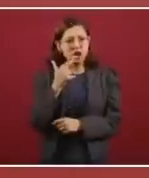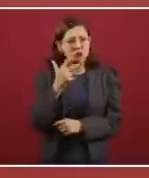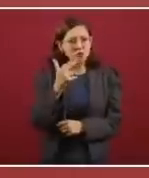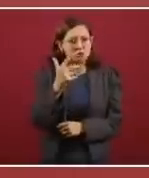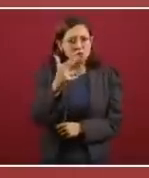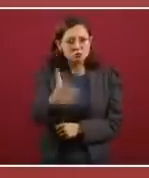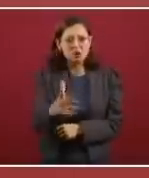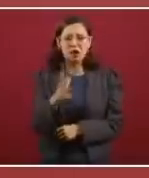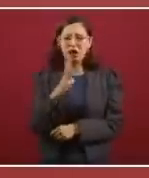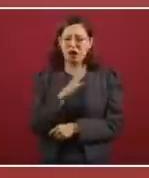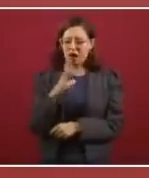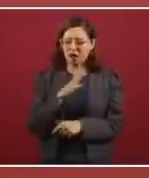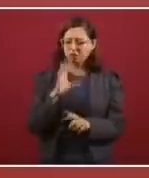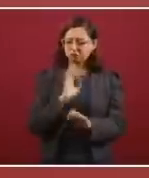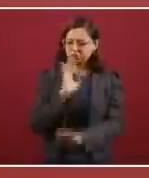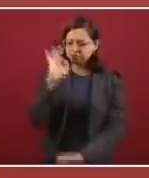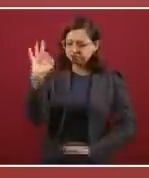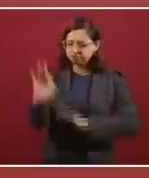hay un trato